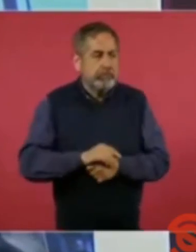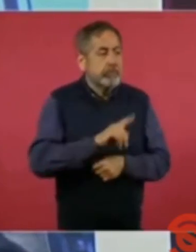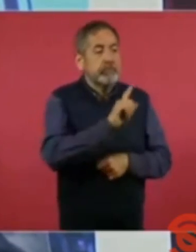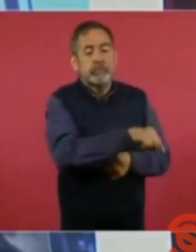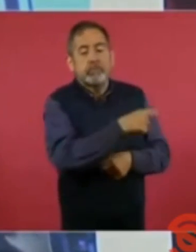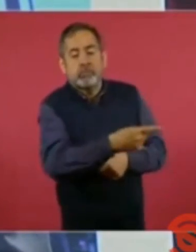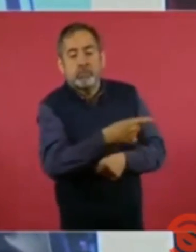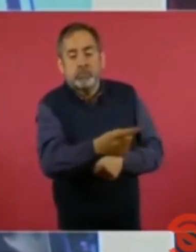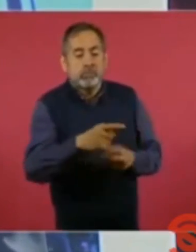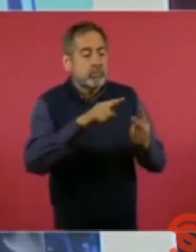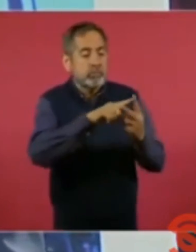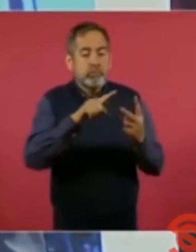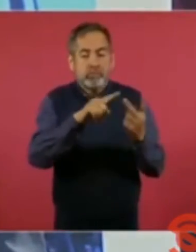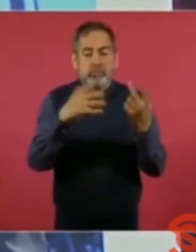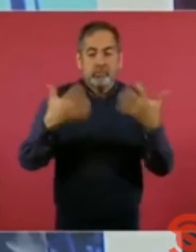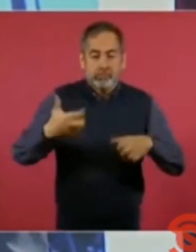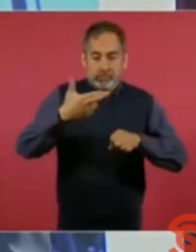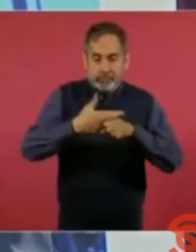están esperando que yo me vaya.